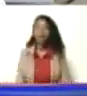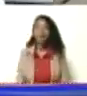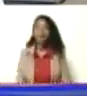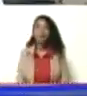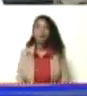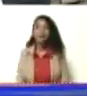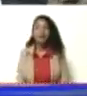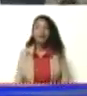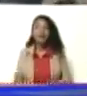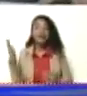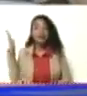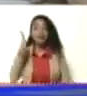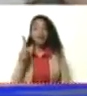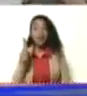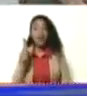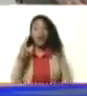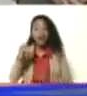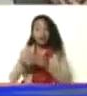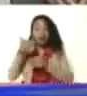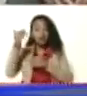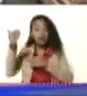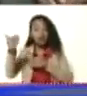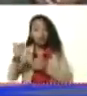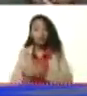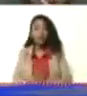que viven en el exterior